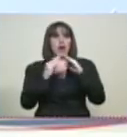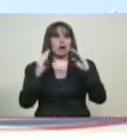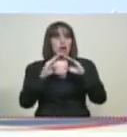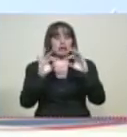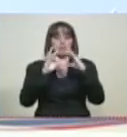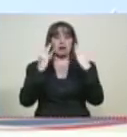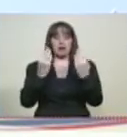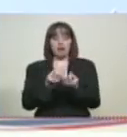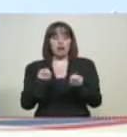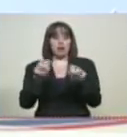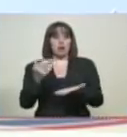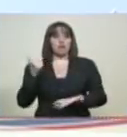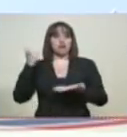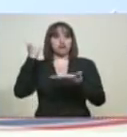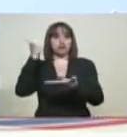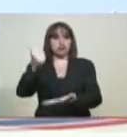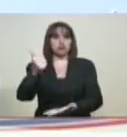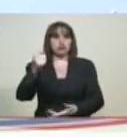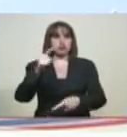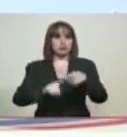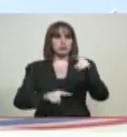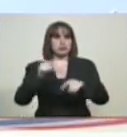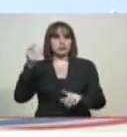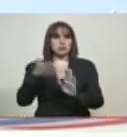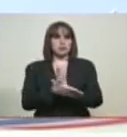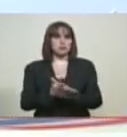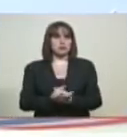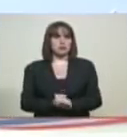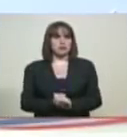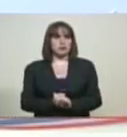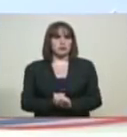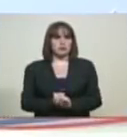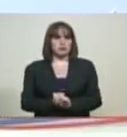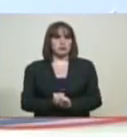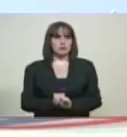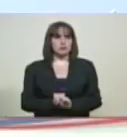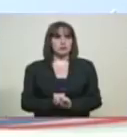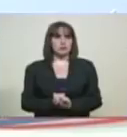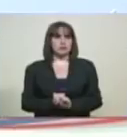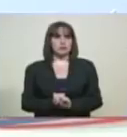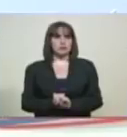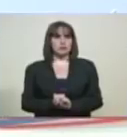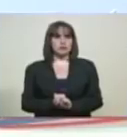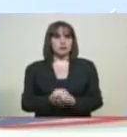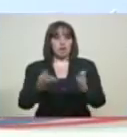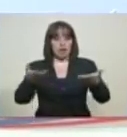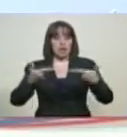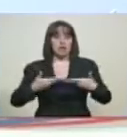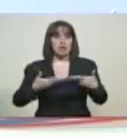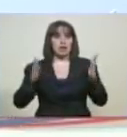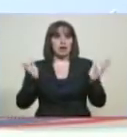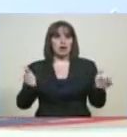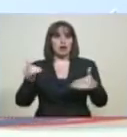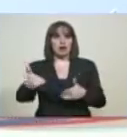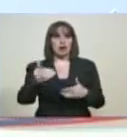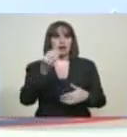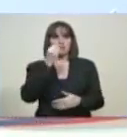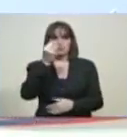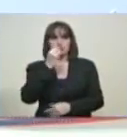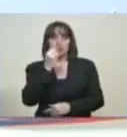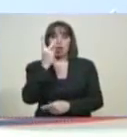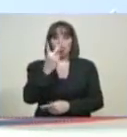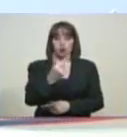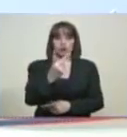bonos de la gran misión de hogares de la patria de todos los hogares que reciben beneficios clave van a recibir el doble beneficio